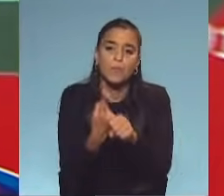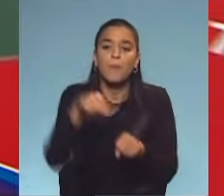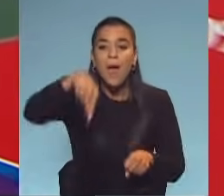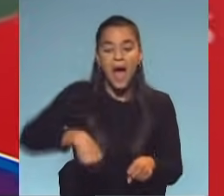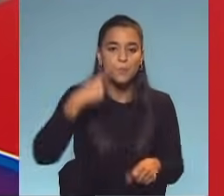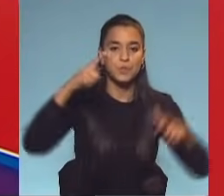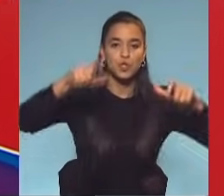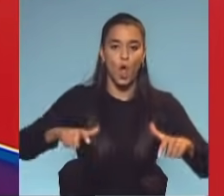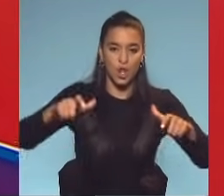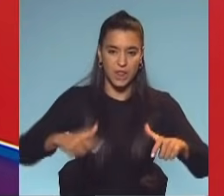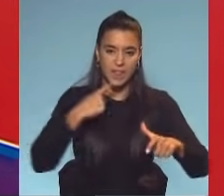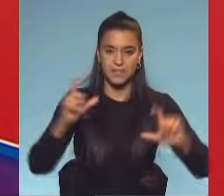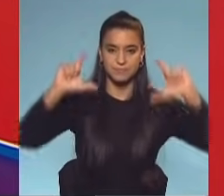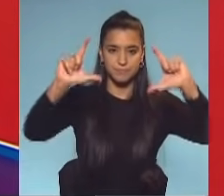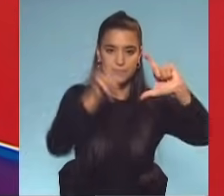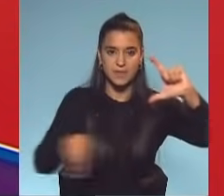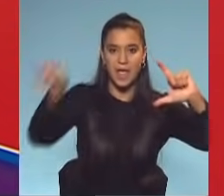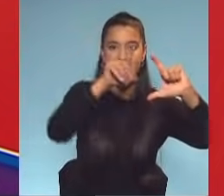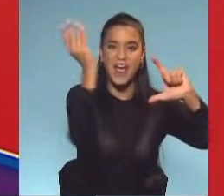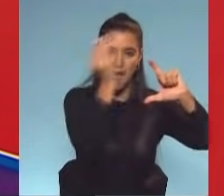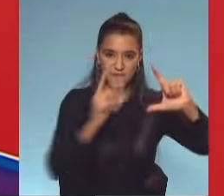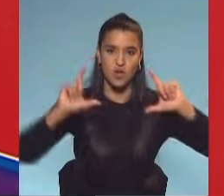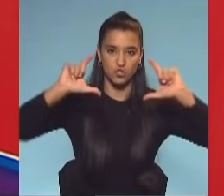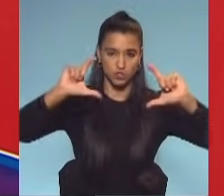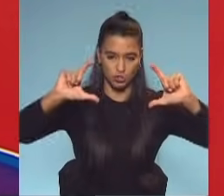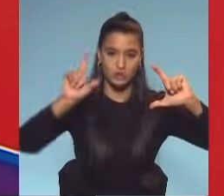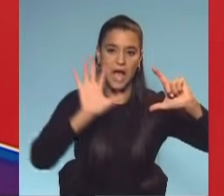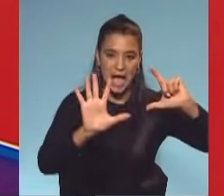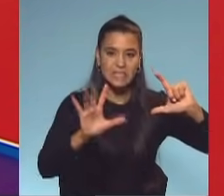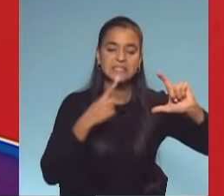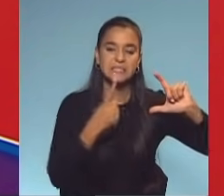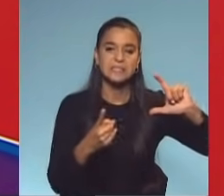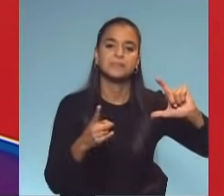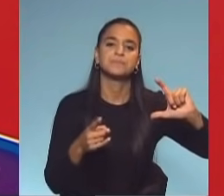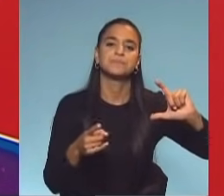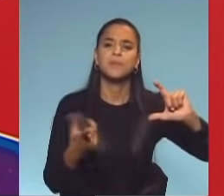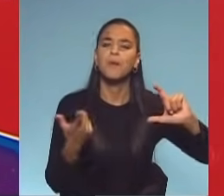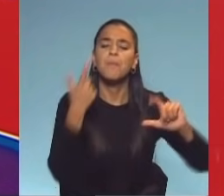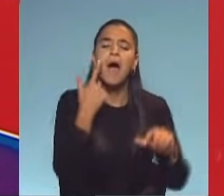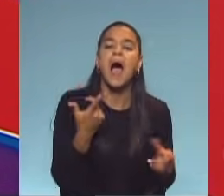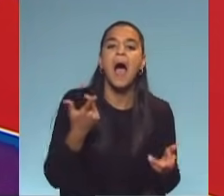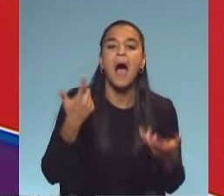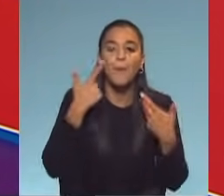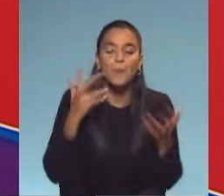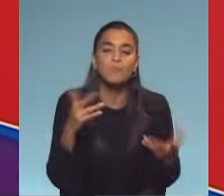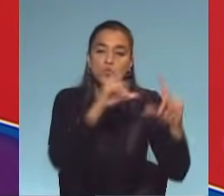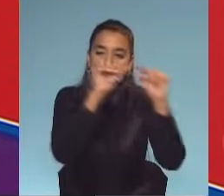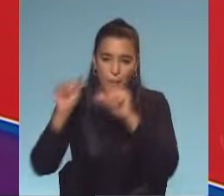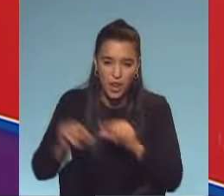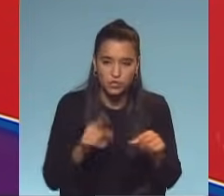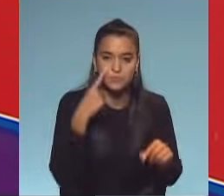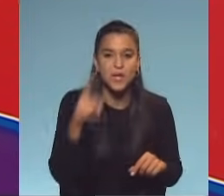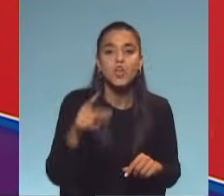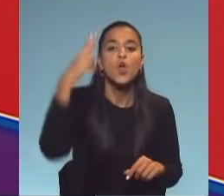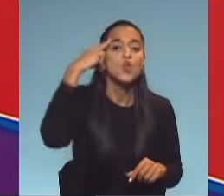esta torta, así se denomina cuando hablamos de gráficos y tratamos de esta manera de ser lo más prácticos posible en cuanto a los números, ¿no?